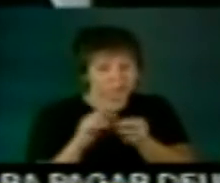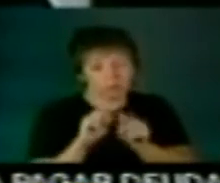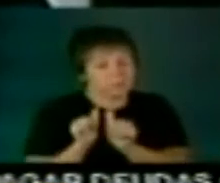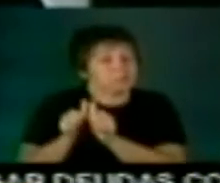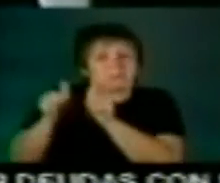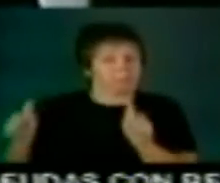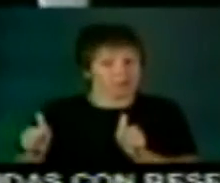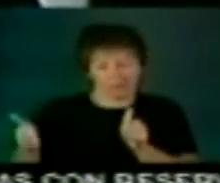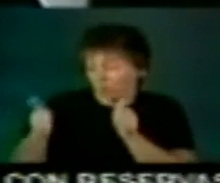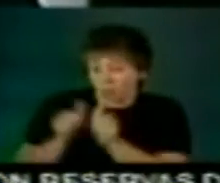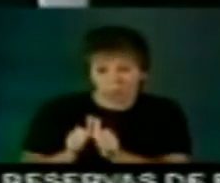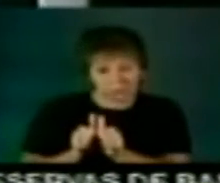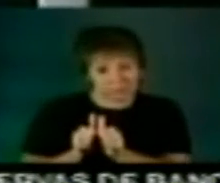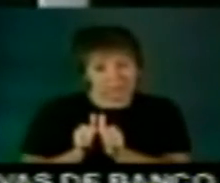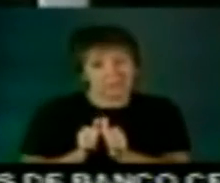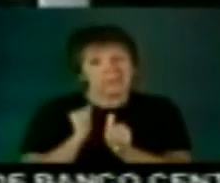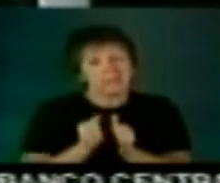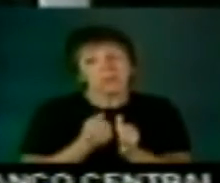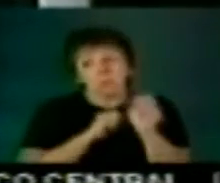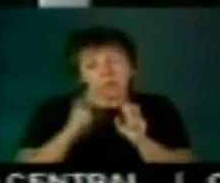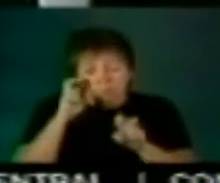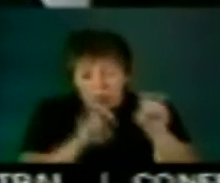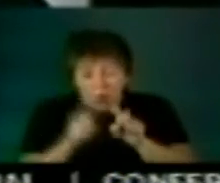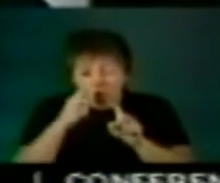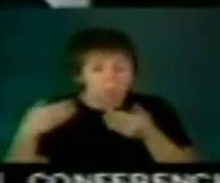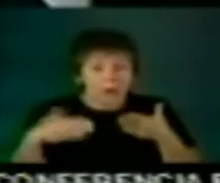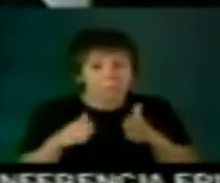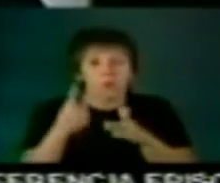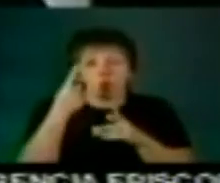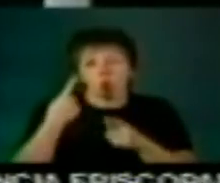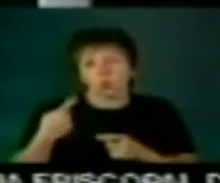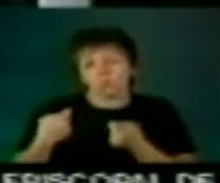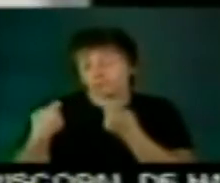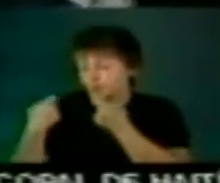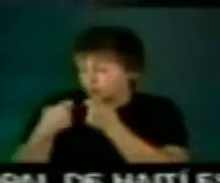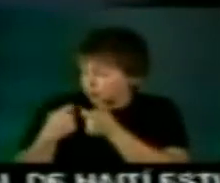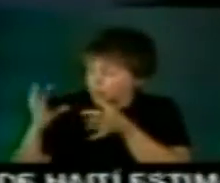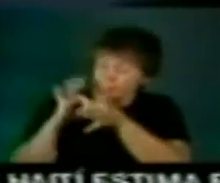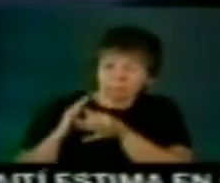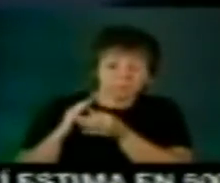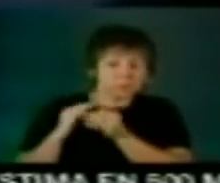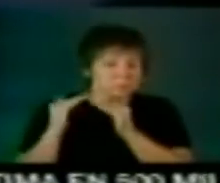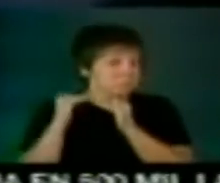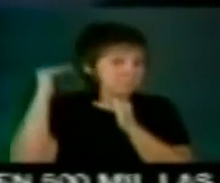esperamos una actitud recíproca de nuestros socios mayores.